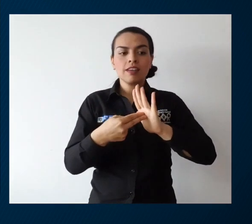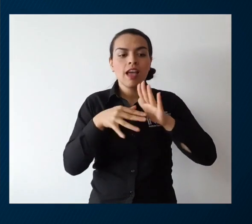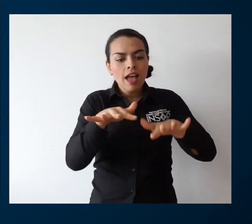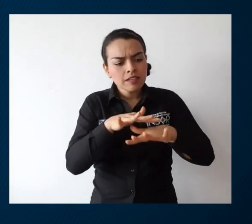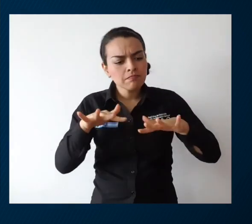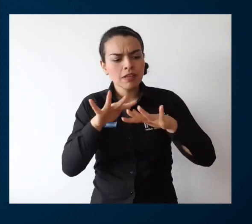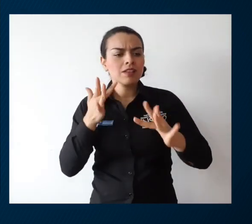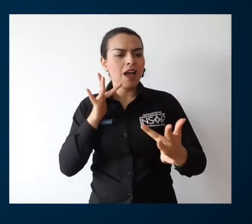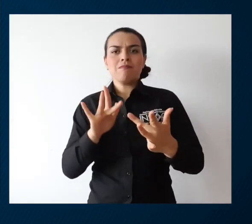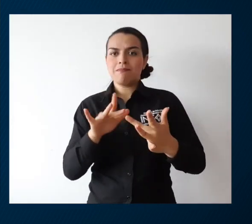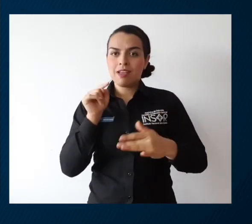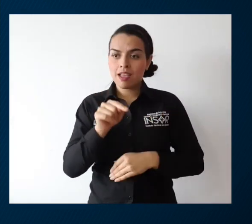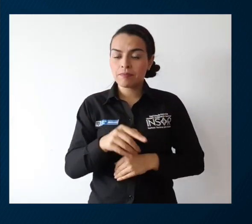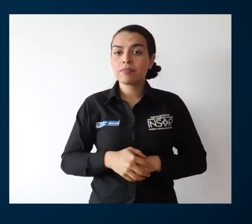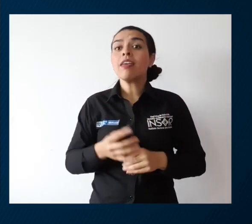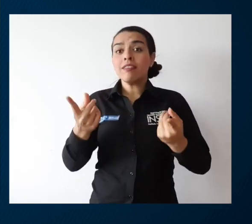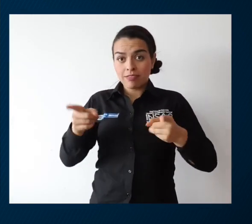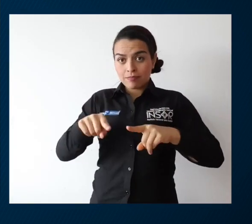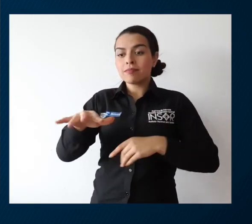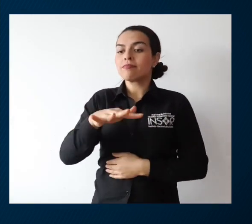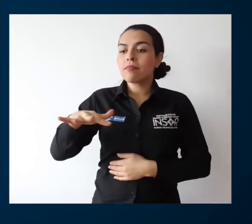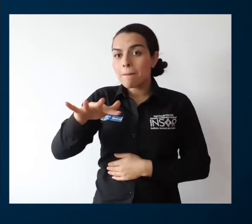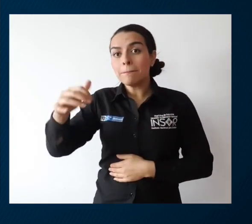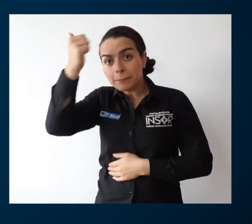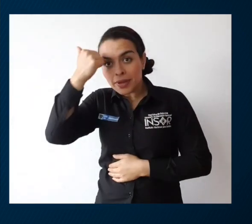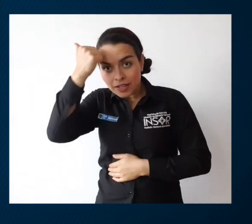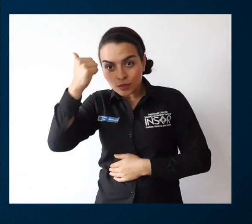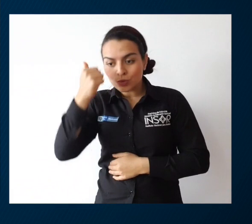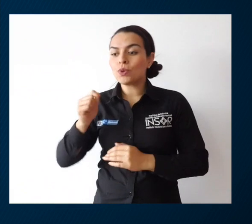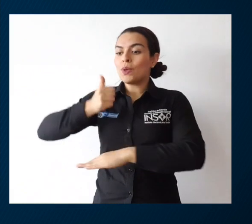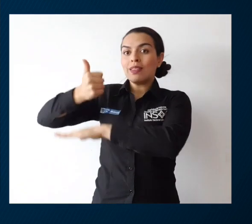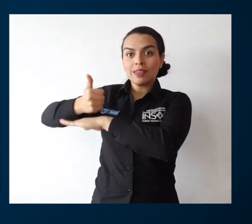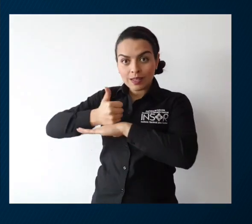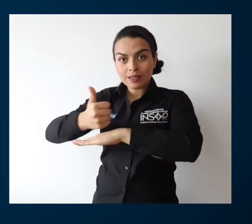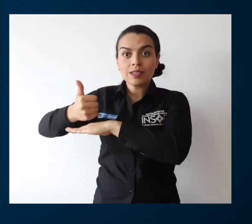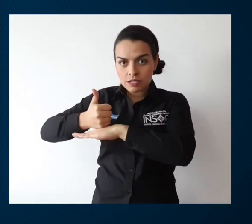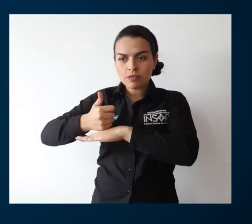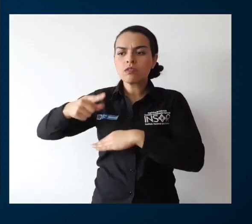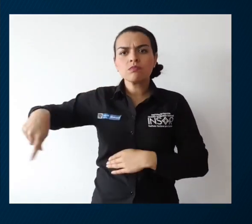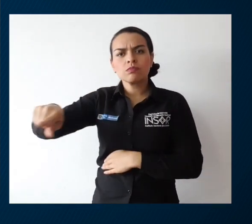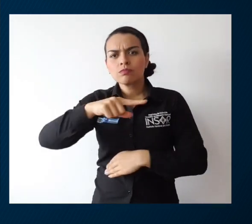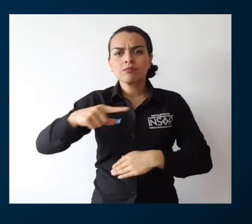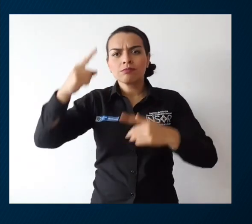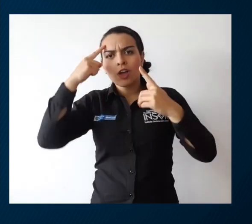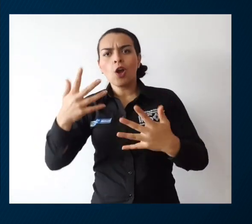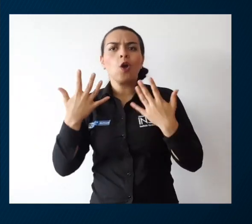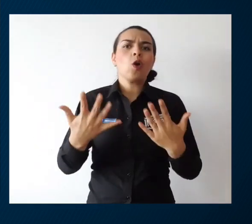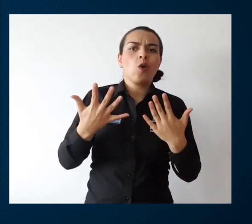como esos ambientes de aprendizaje, a los maestros y a los directivos docentes a replantear